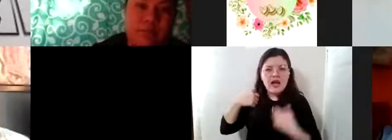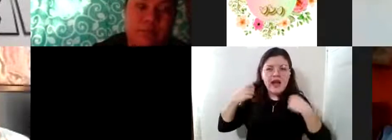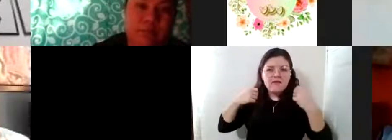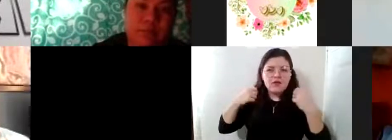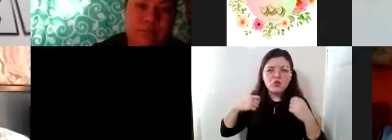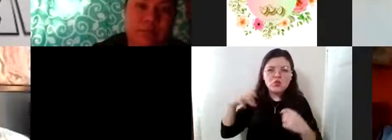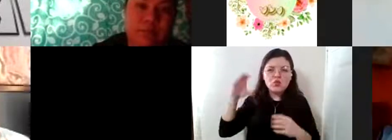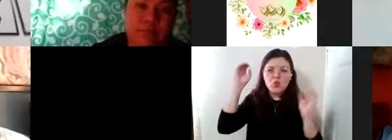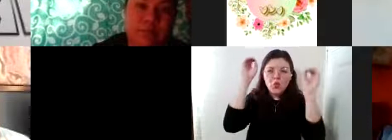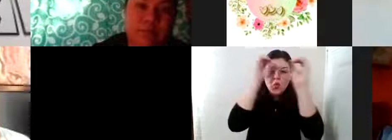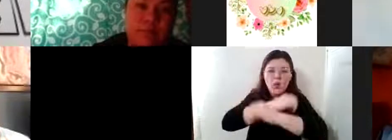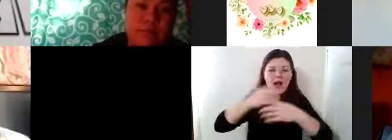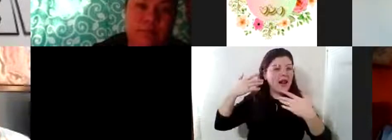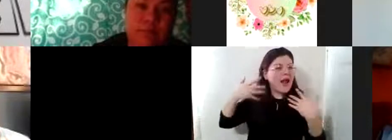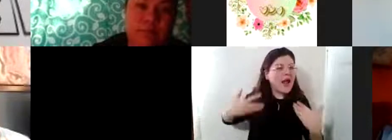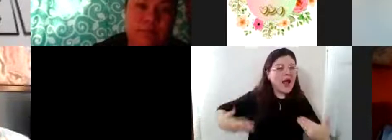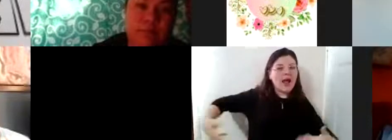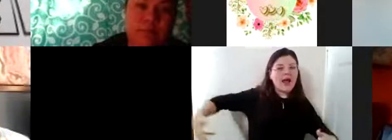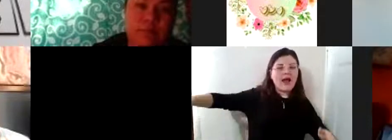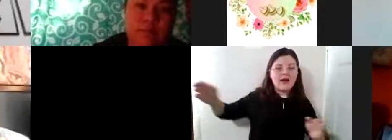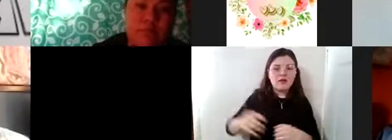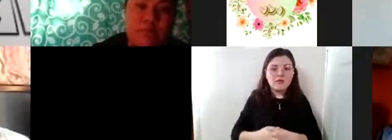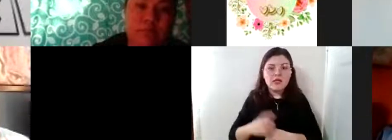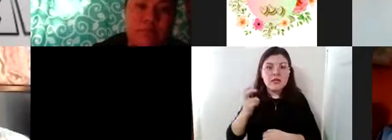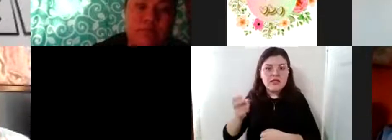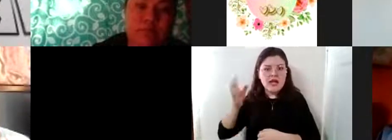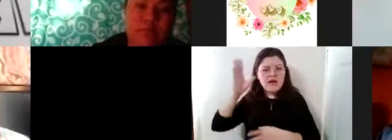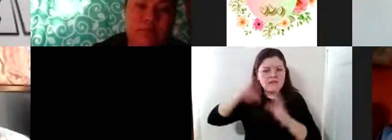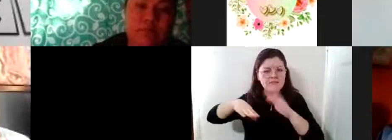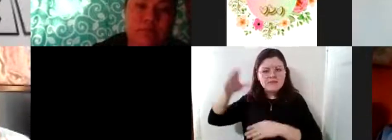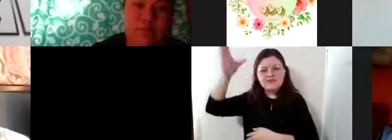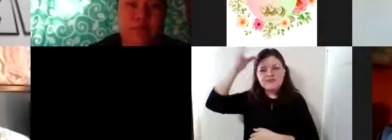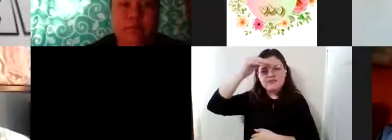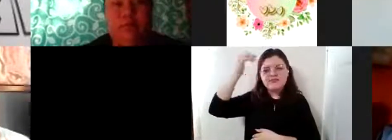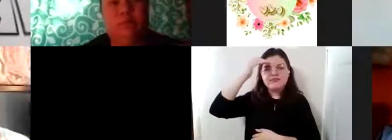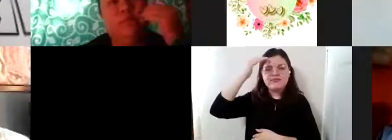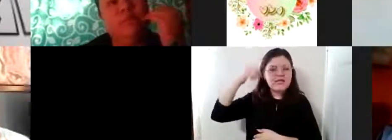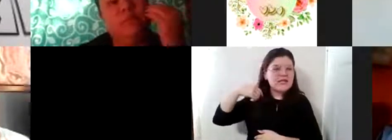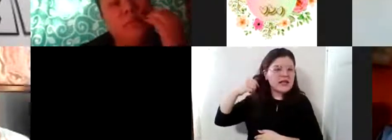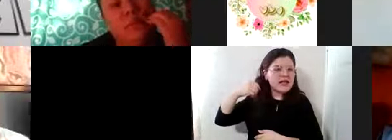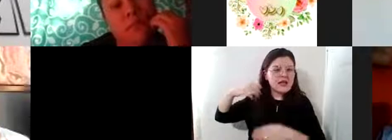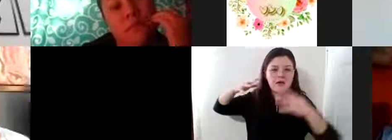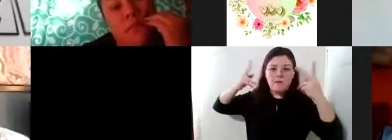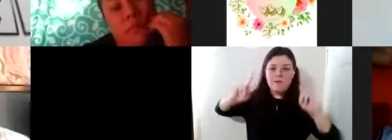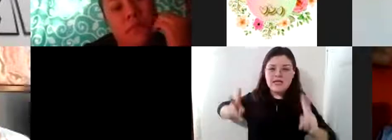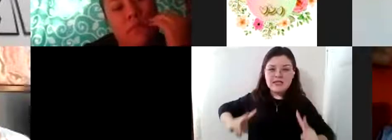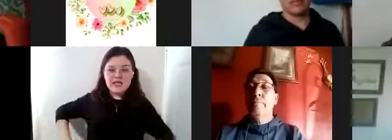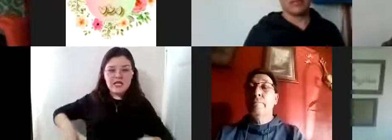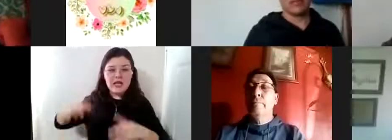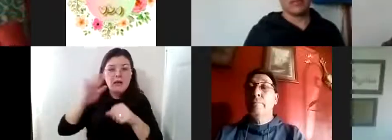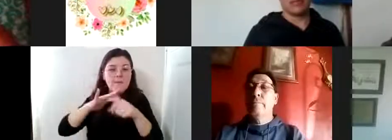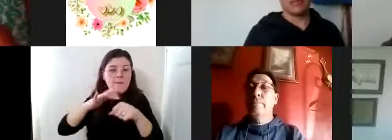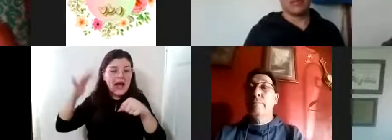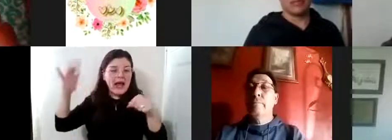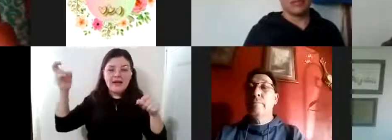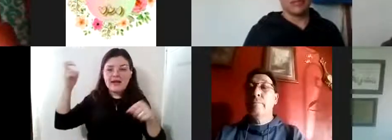y larguísimo. A veces se figura que su cabello es un vestido mágico que la protege del mundo y la hace